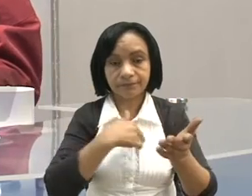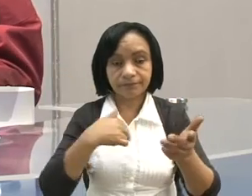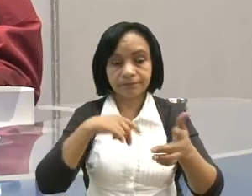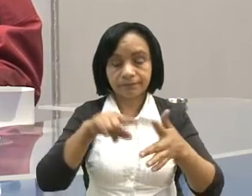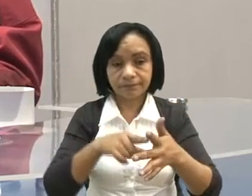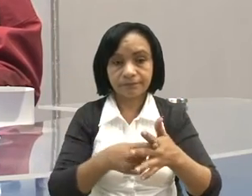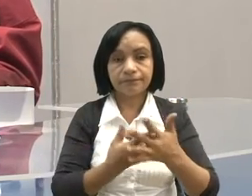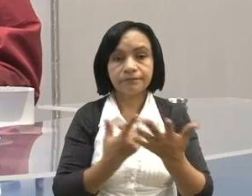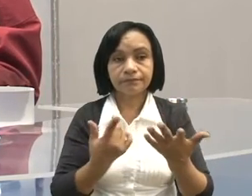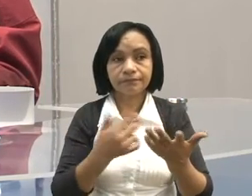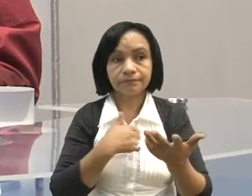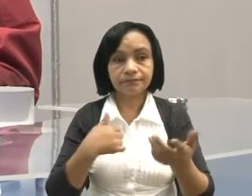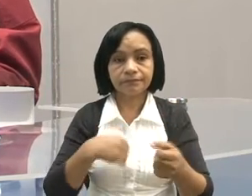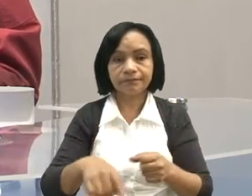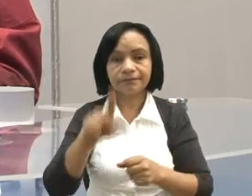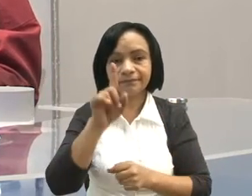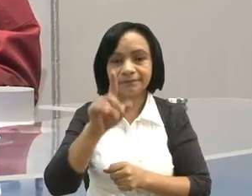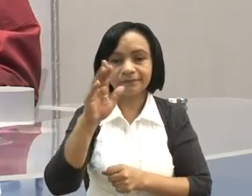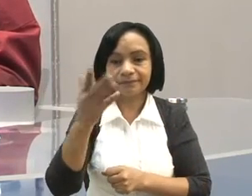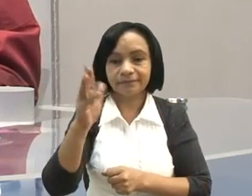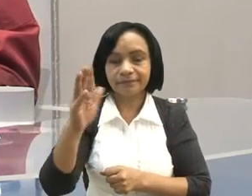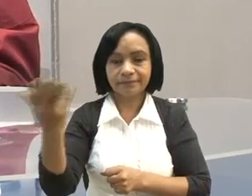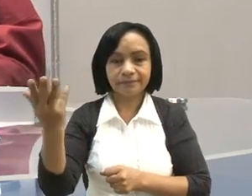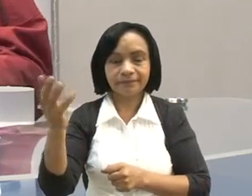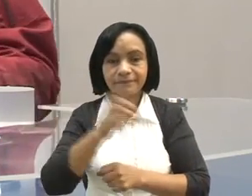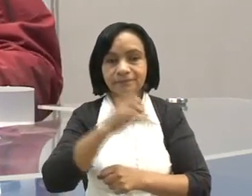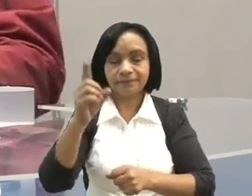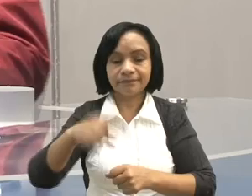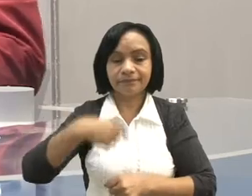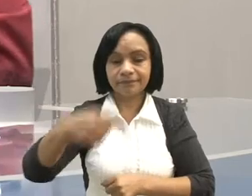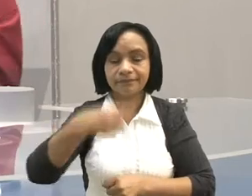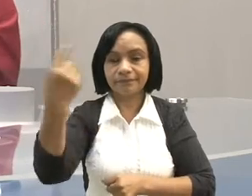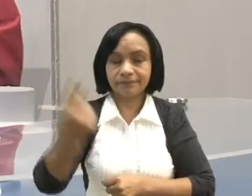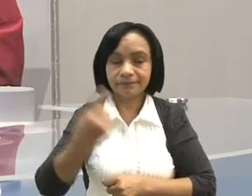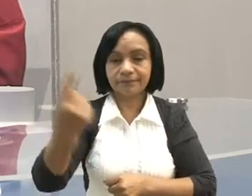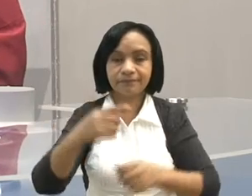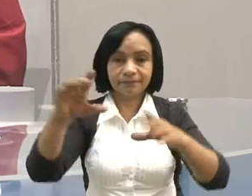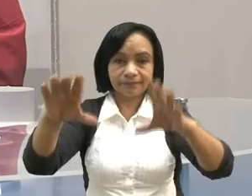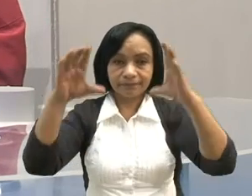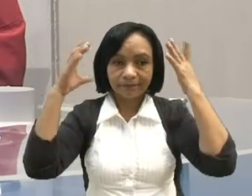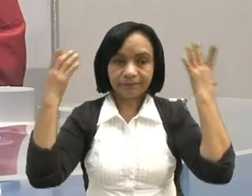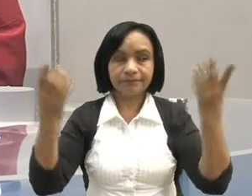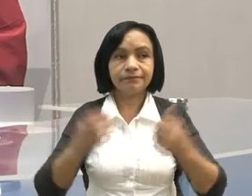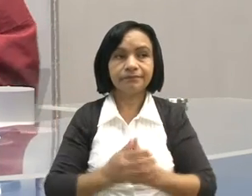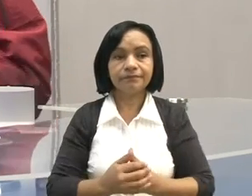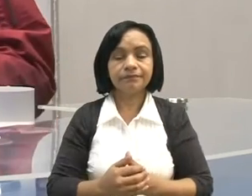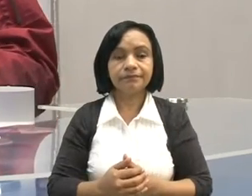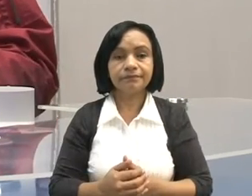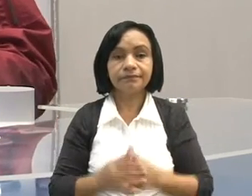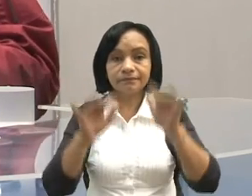arrancamos hoy. Ya nos quedan 199 días para llegar todos los días a clase.